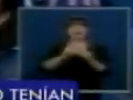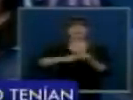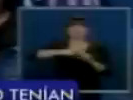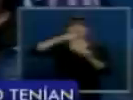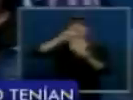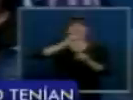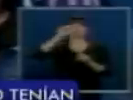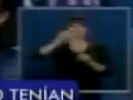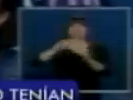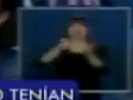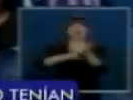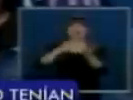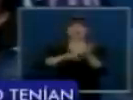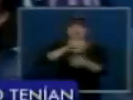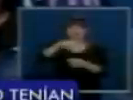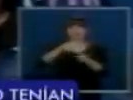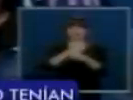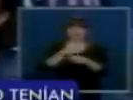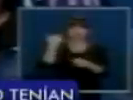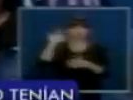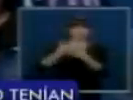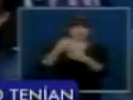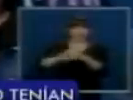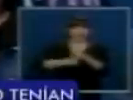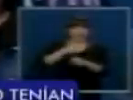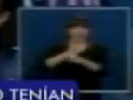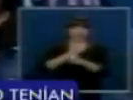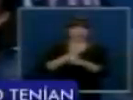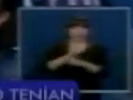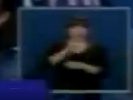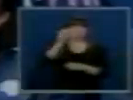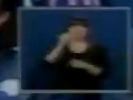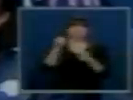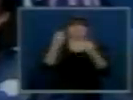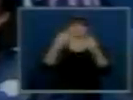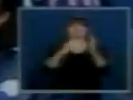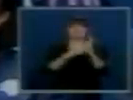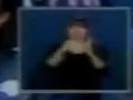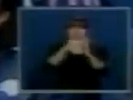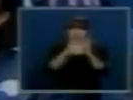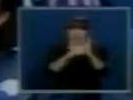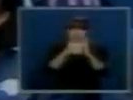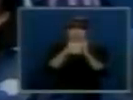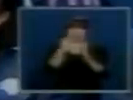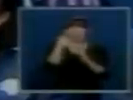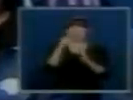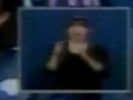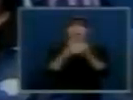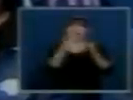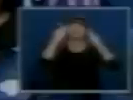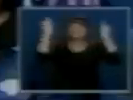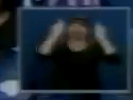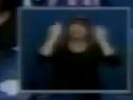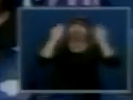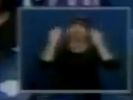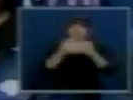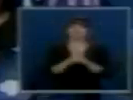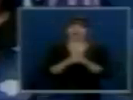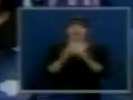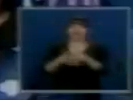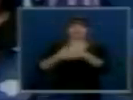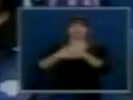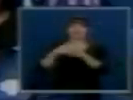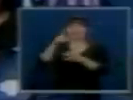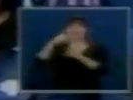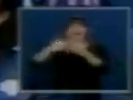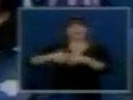las contrataciones realizadas en los últimos años por montos multimillonarios para organizar festivales y ferias las acaparaba una sola